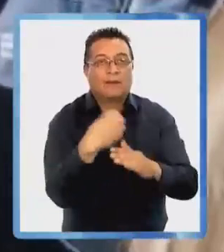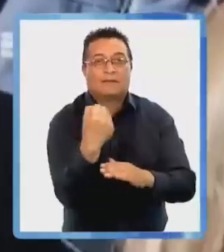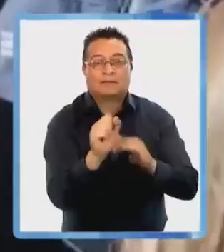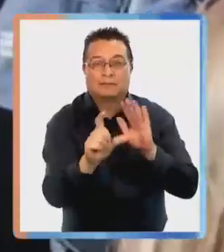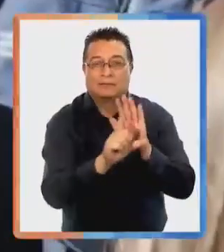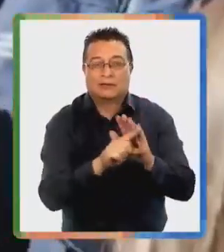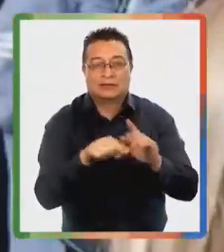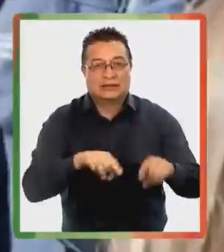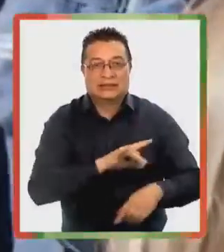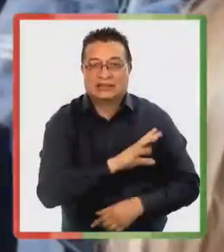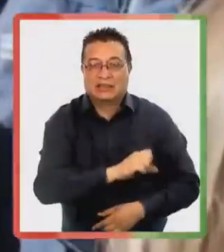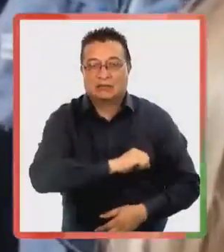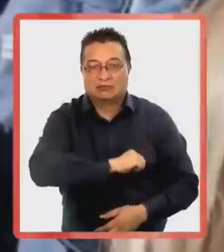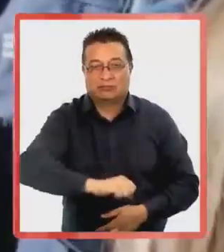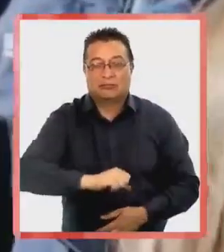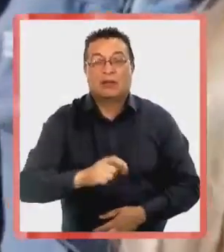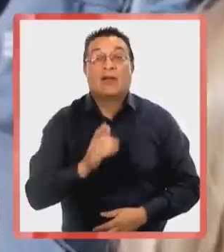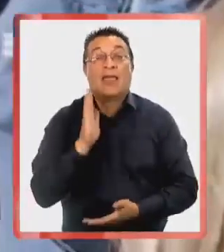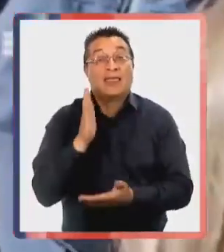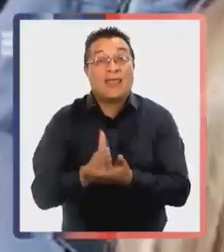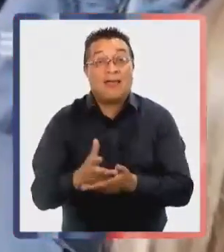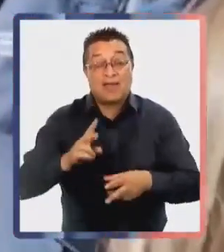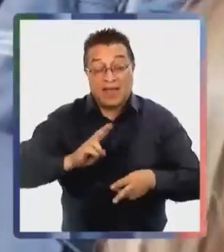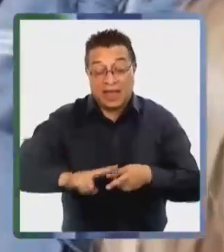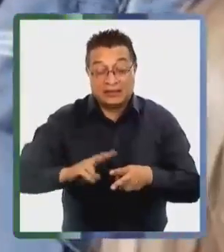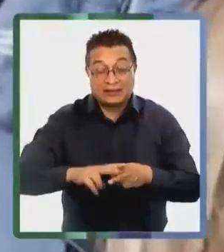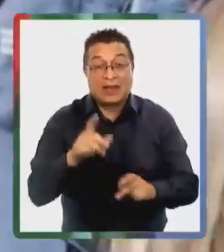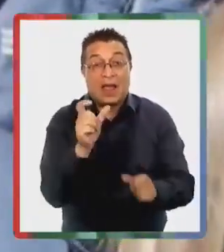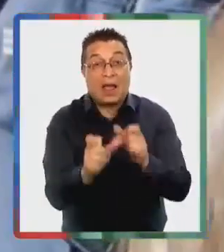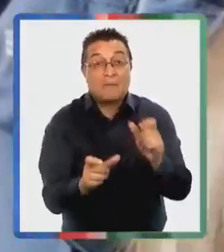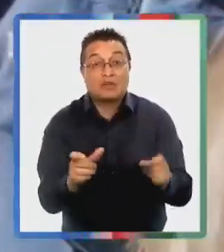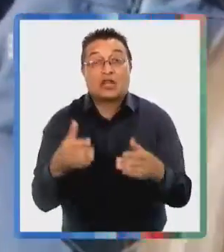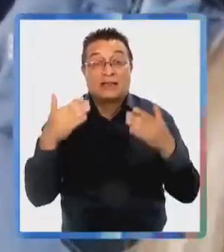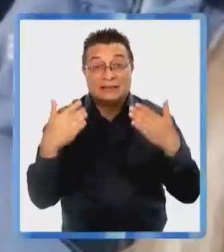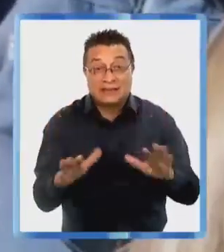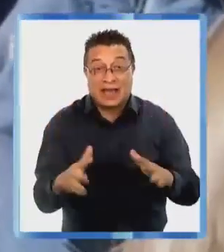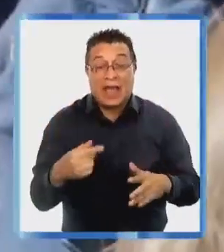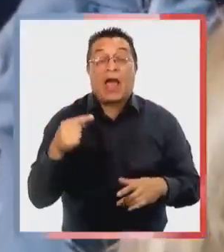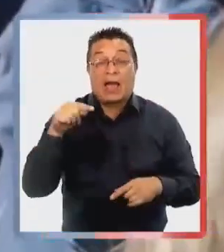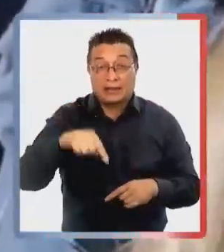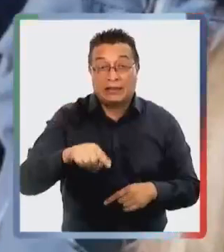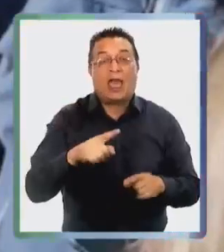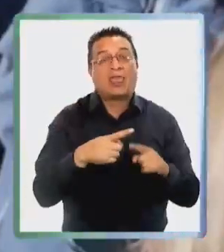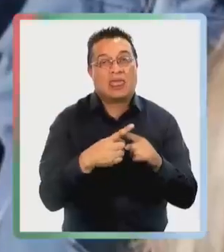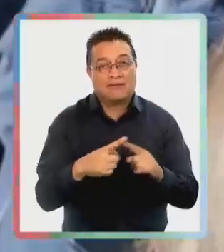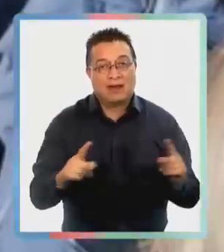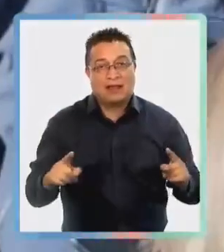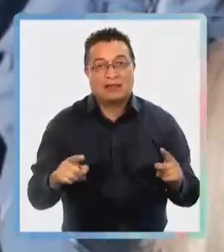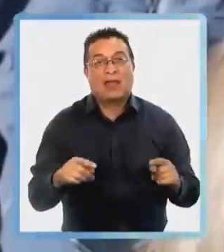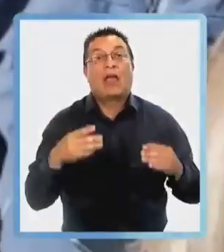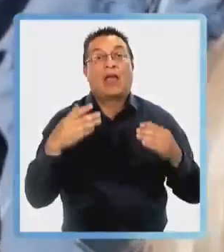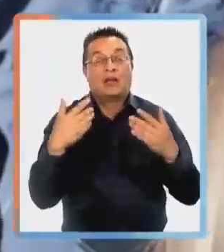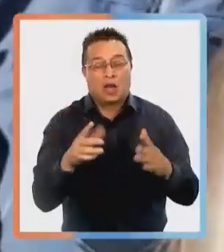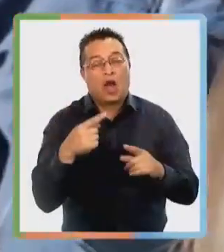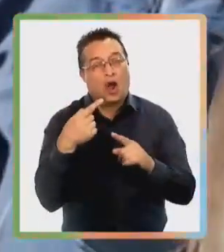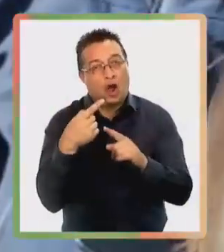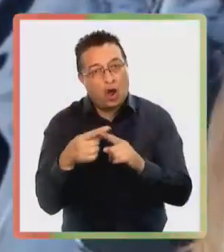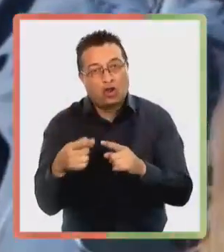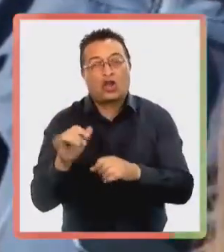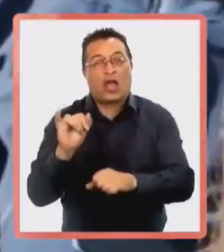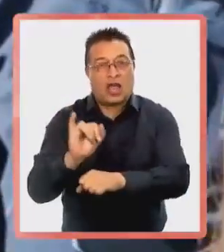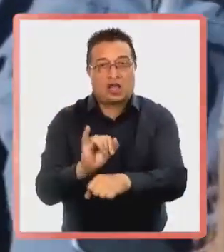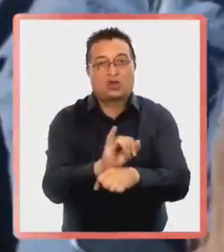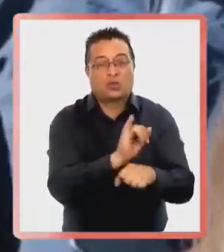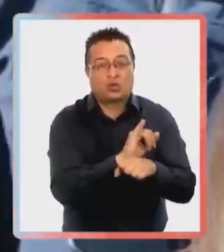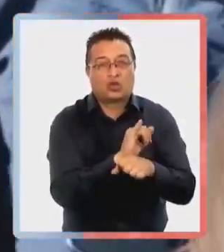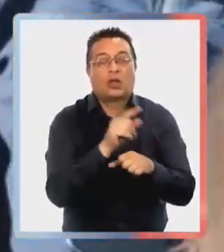respecto a las personas que ya están en el país es diferente y se va a regir por otro tipo de instituciones. Para eso está la política migratoria, para eso